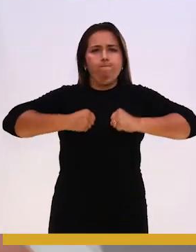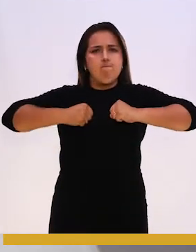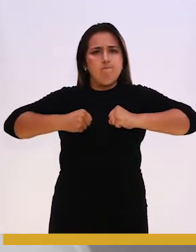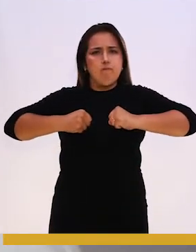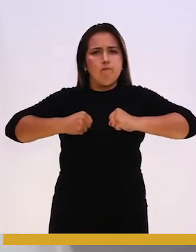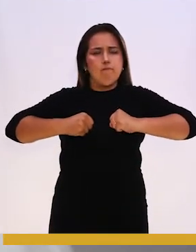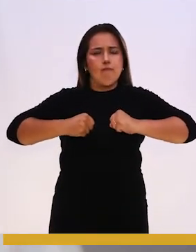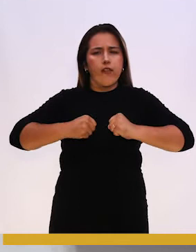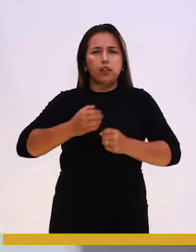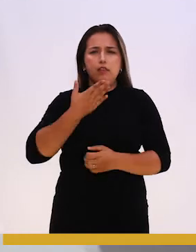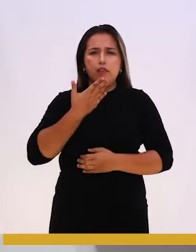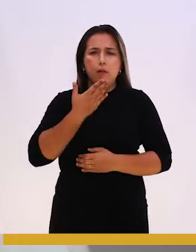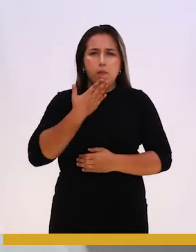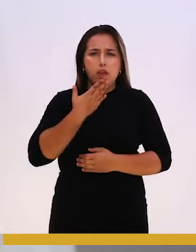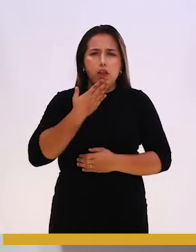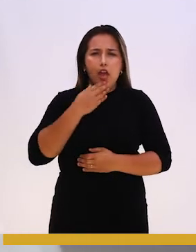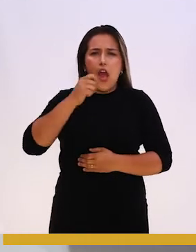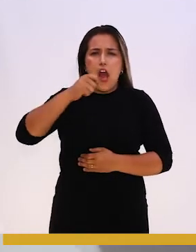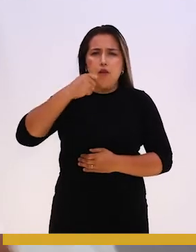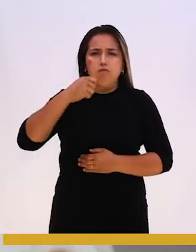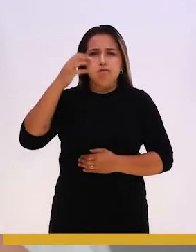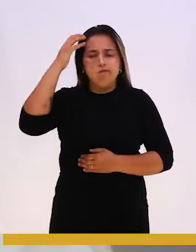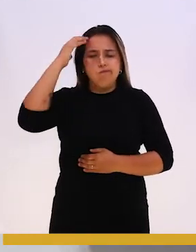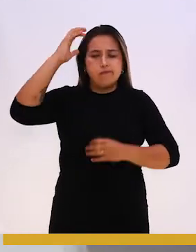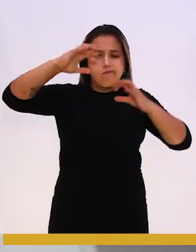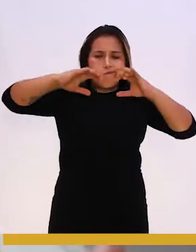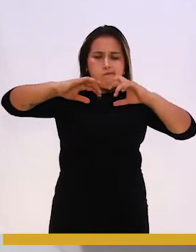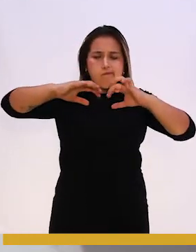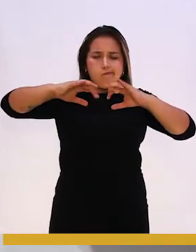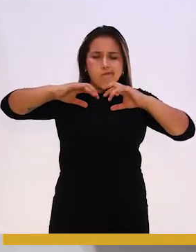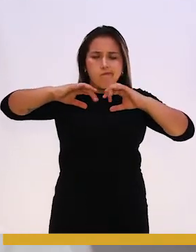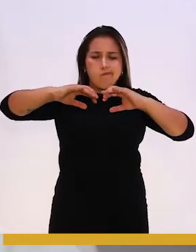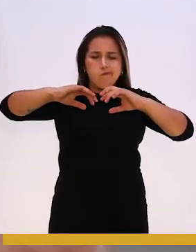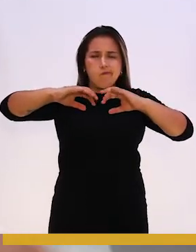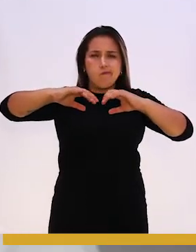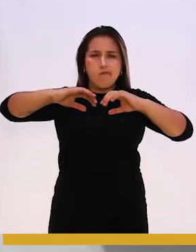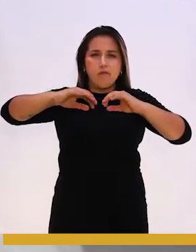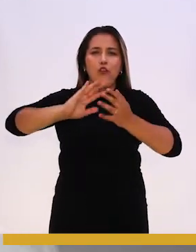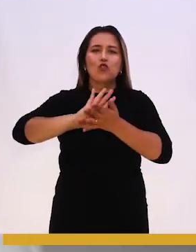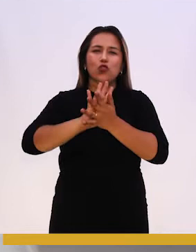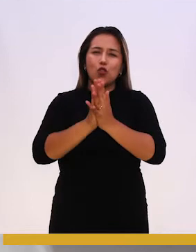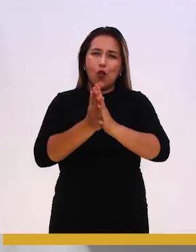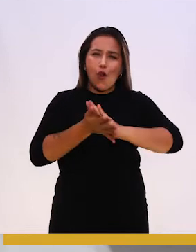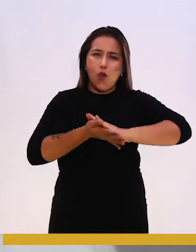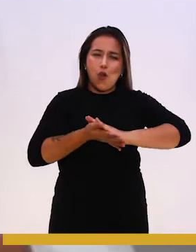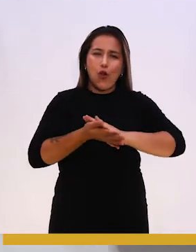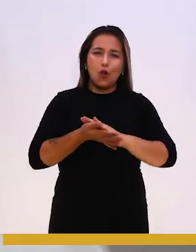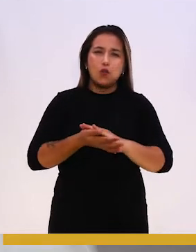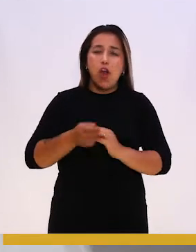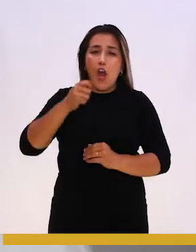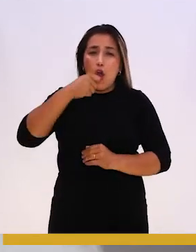carbono, alimentar nuestras neuronas, con las grasas generar membranas. Todo esto nos lleva a que el consumo de vitaminas